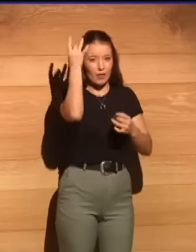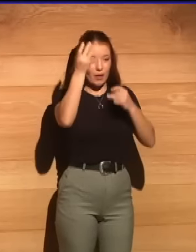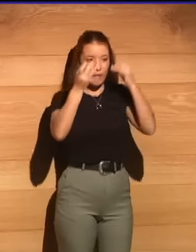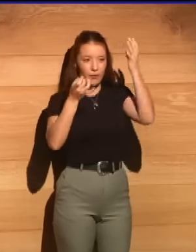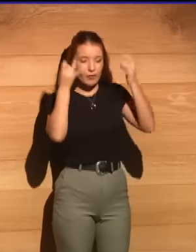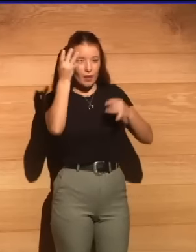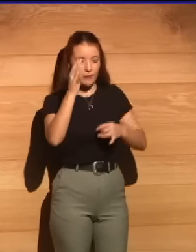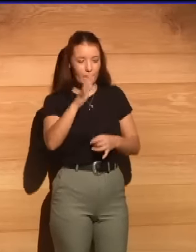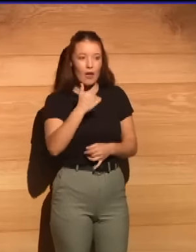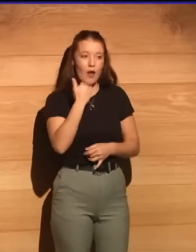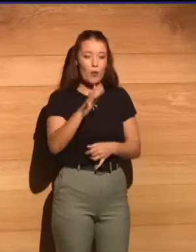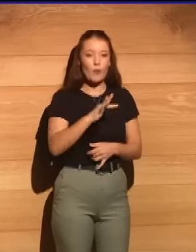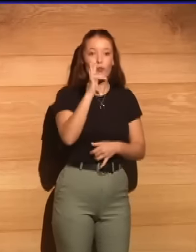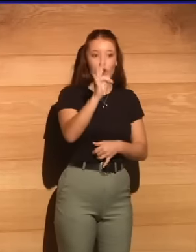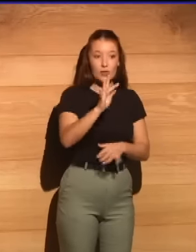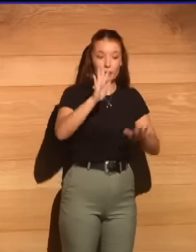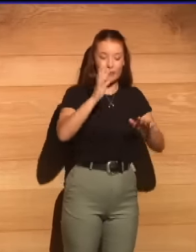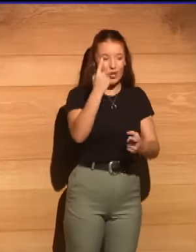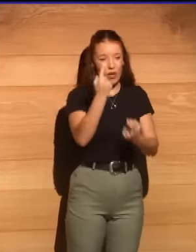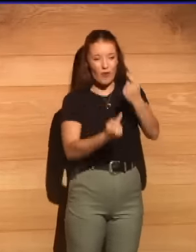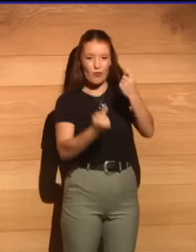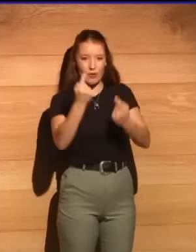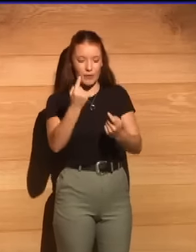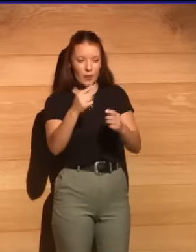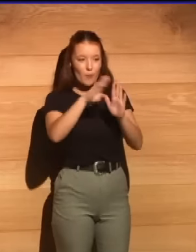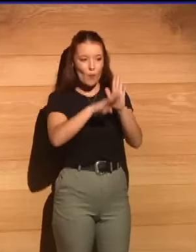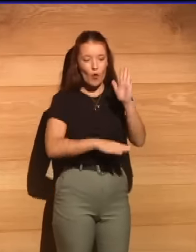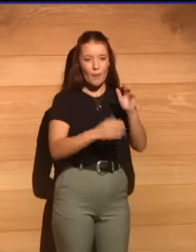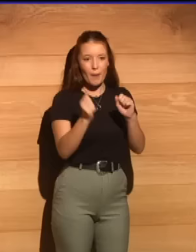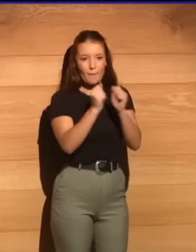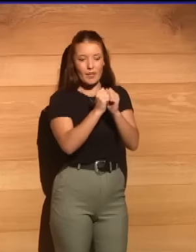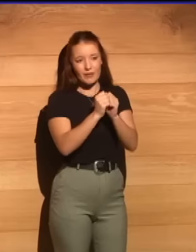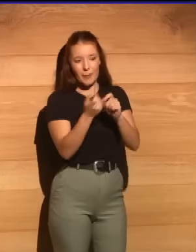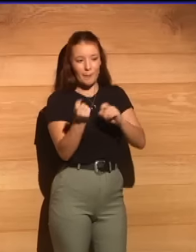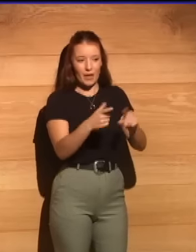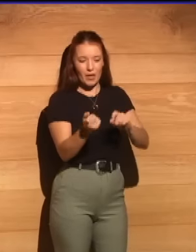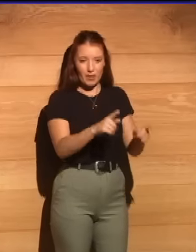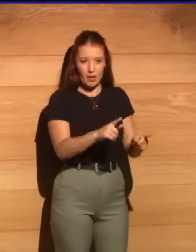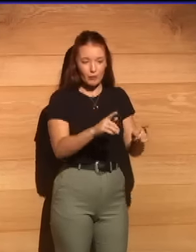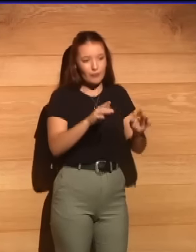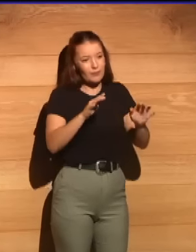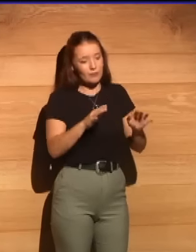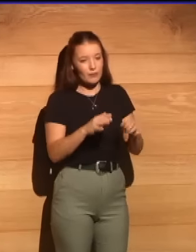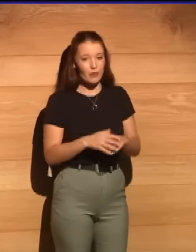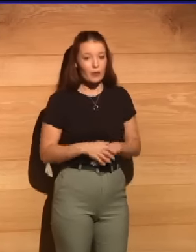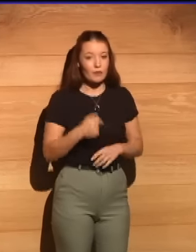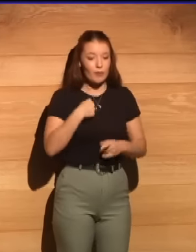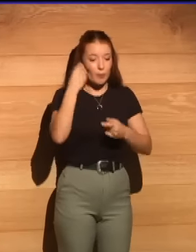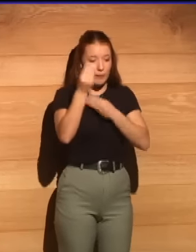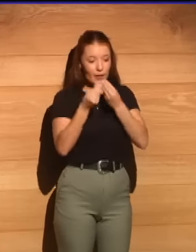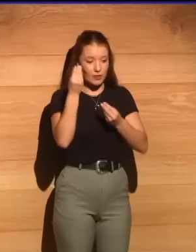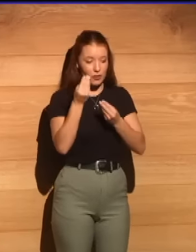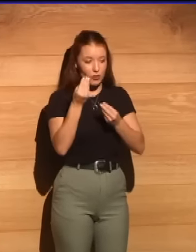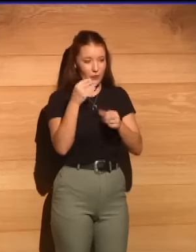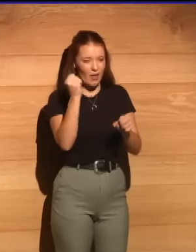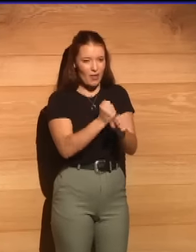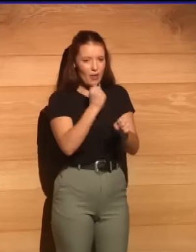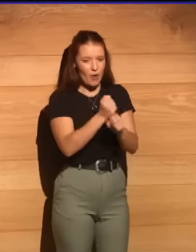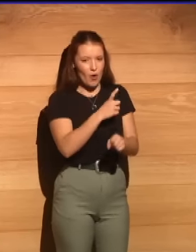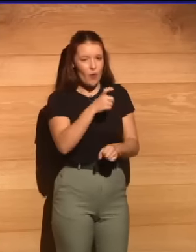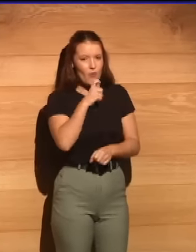es muy positiva, pero muchas veces tenemos 20 programas parecidos y eso no escala Yo creo que la labor más compleja que tengo yo